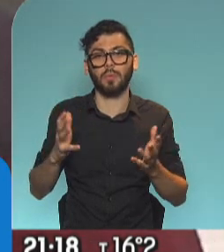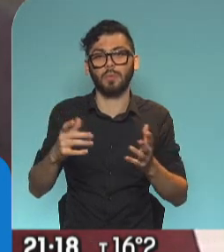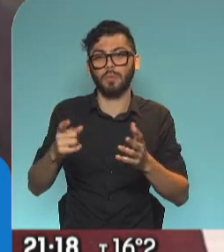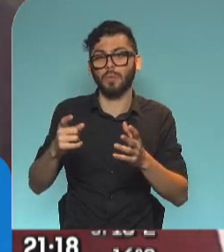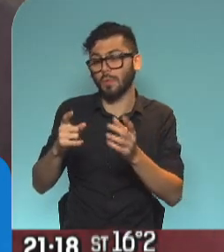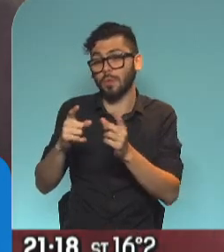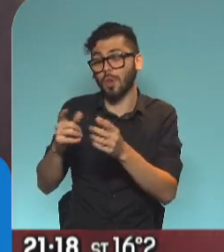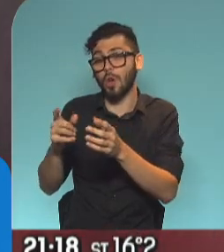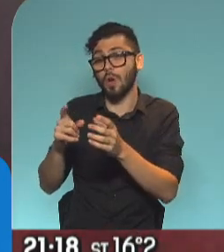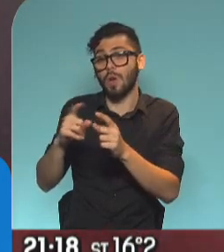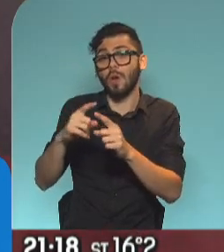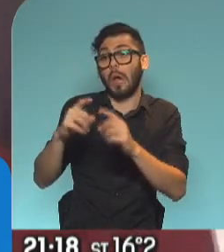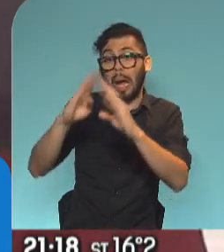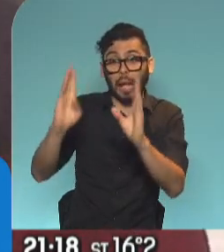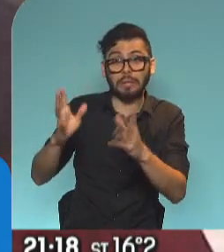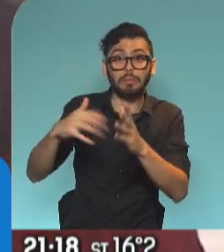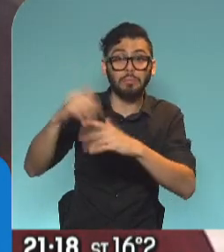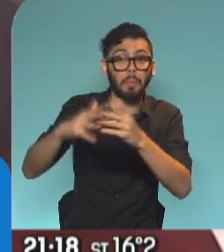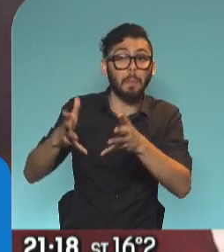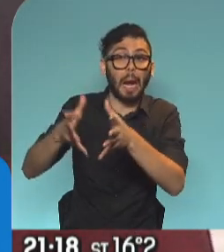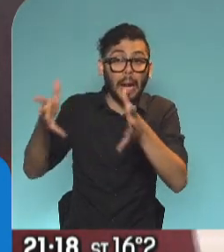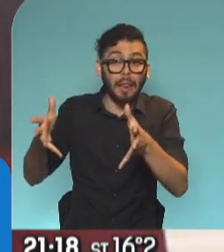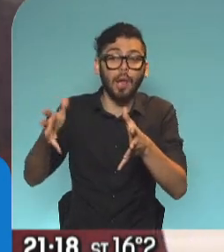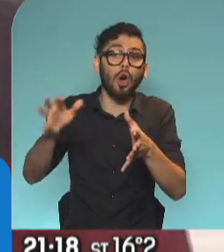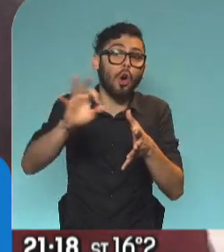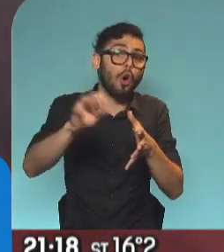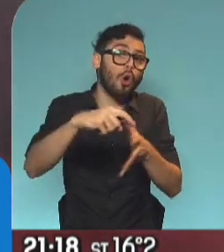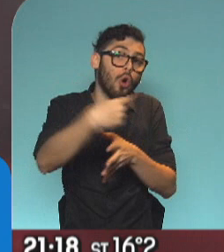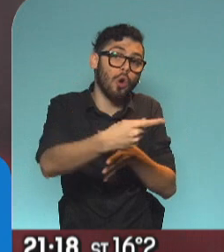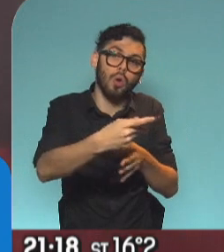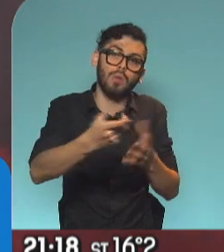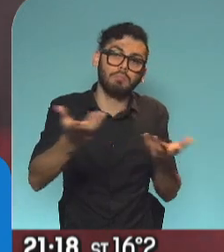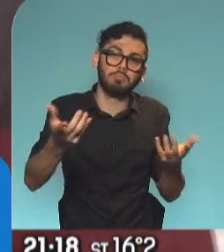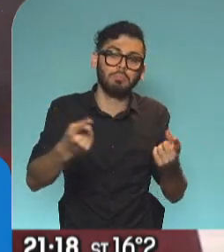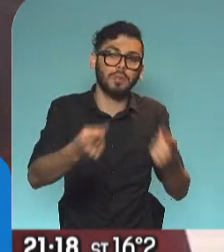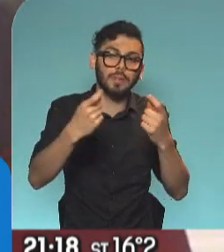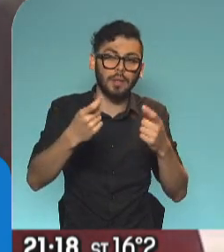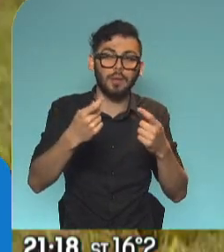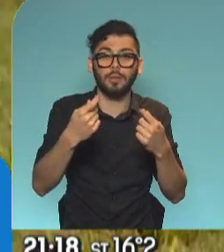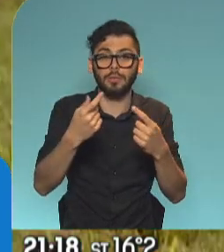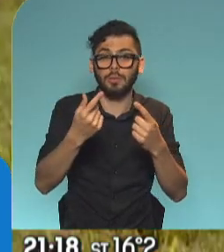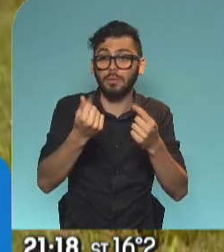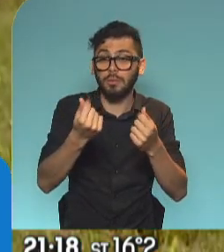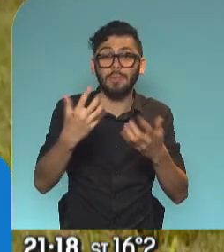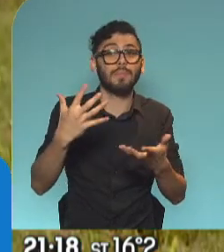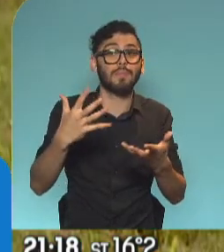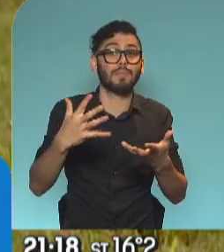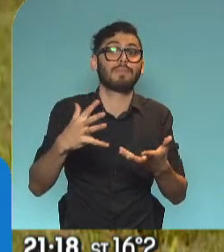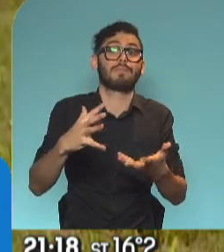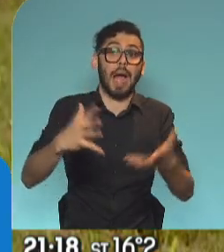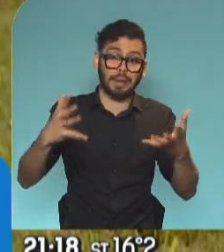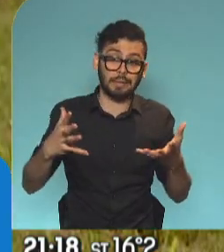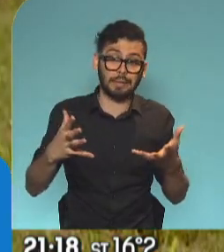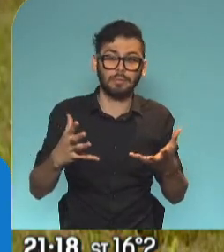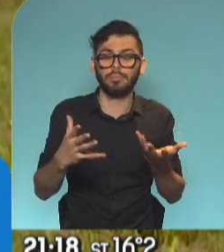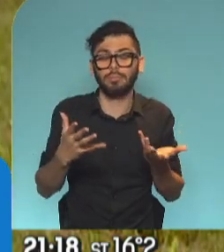una piecita en la vivienda. En otros casos por ahí se requiere una inversión un poco más fuerte, pero